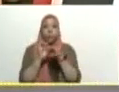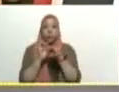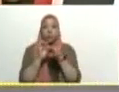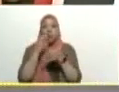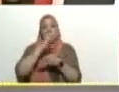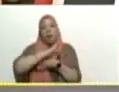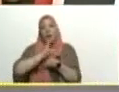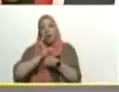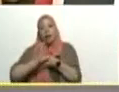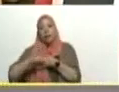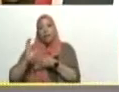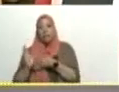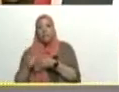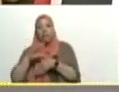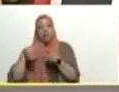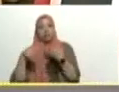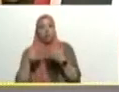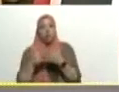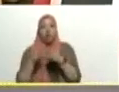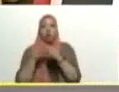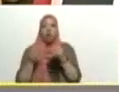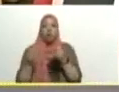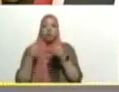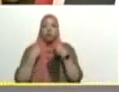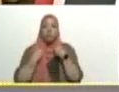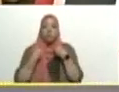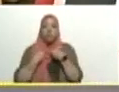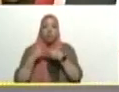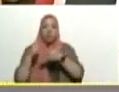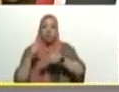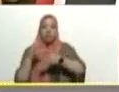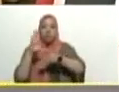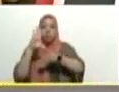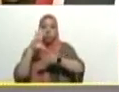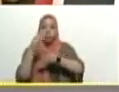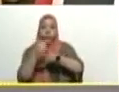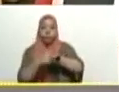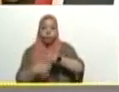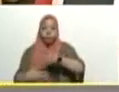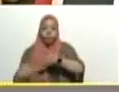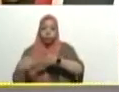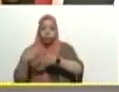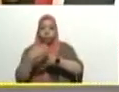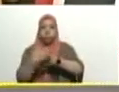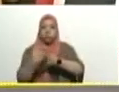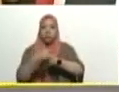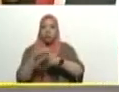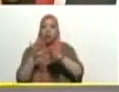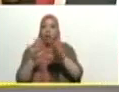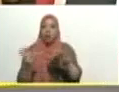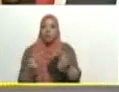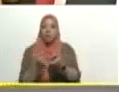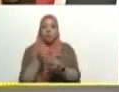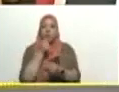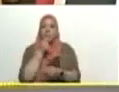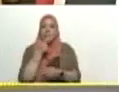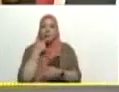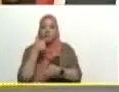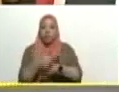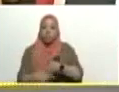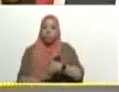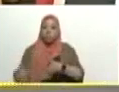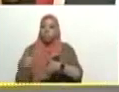caribeños, somos suramericanos, estamos en una gran zona del mundo